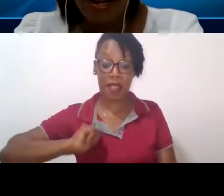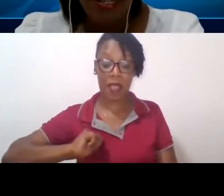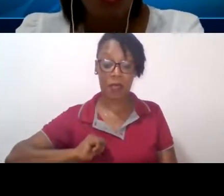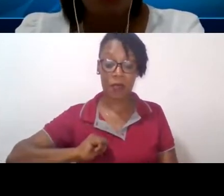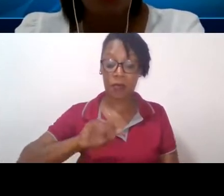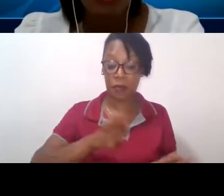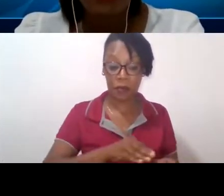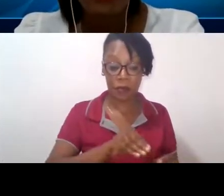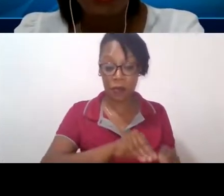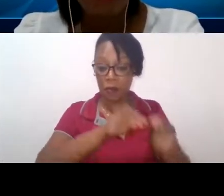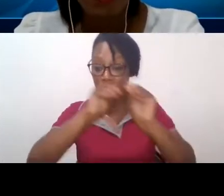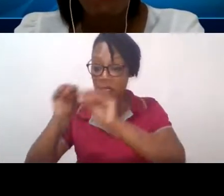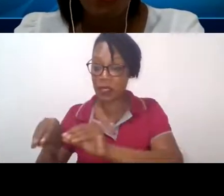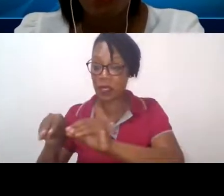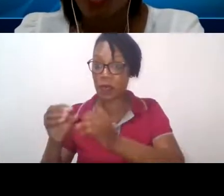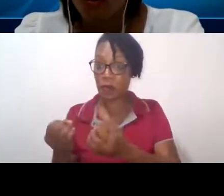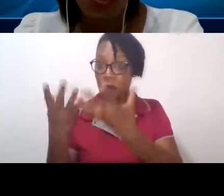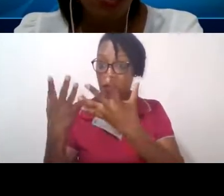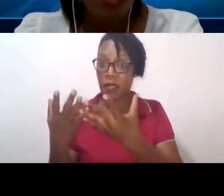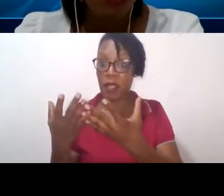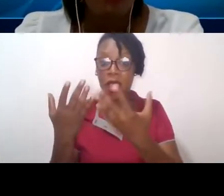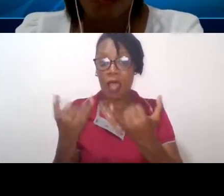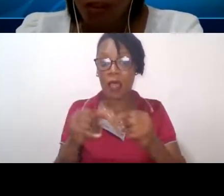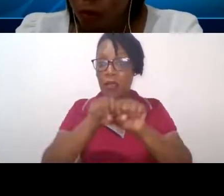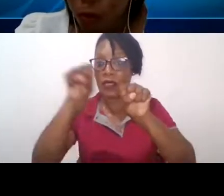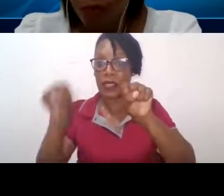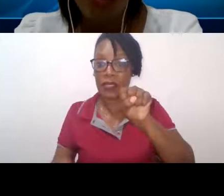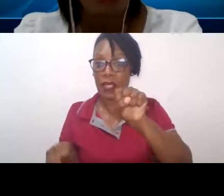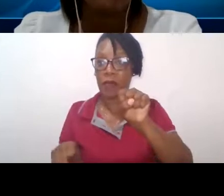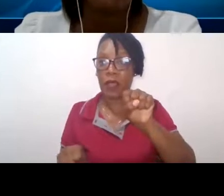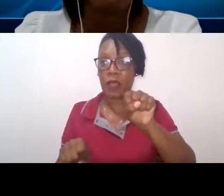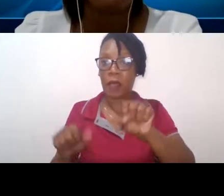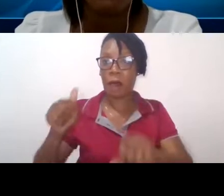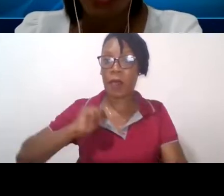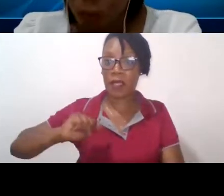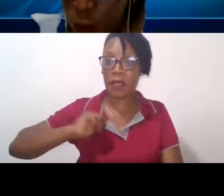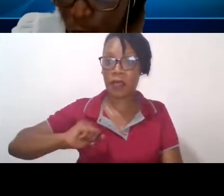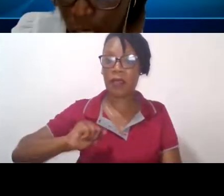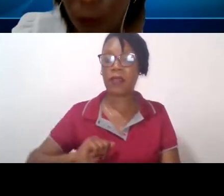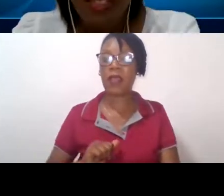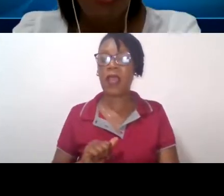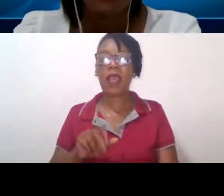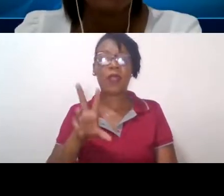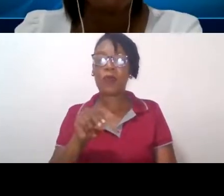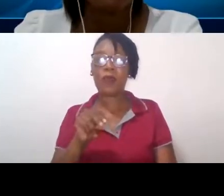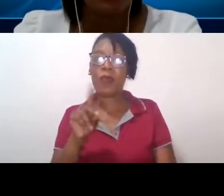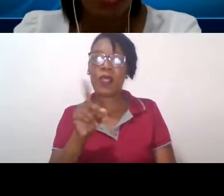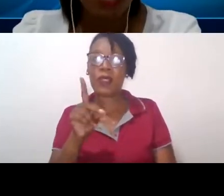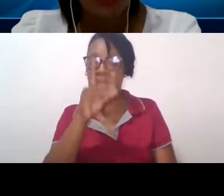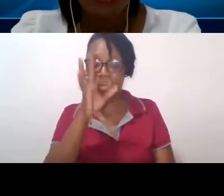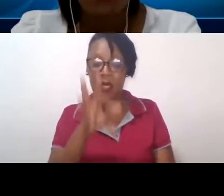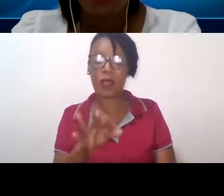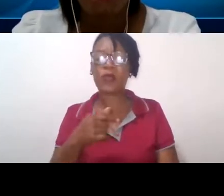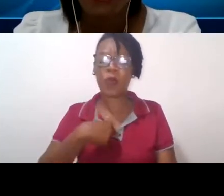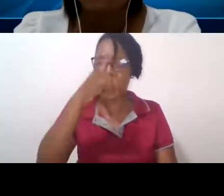y aclaro, el sistema privado no es porque no creo en el público, yo soy producto del sistema público, yo creo en el trabajo que hacemos en los